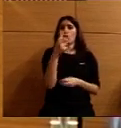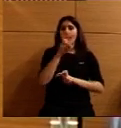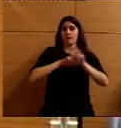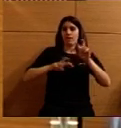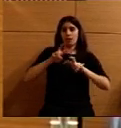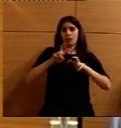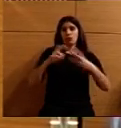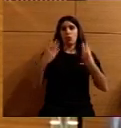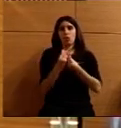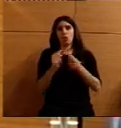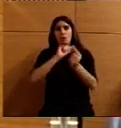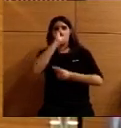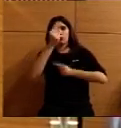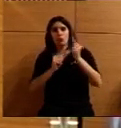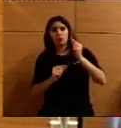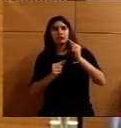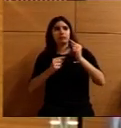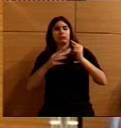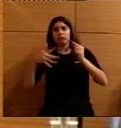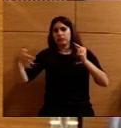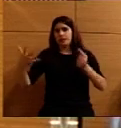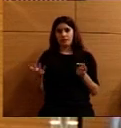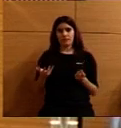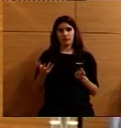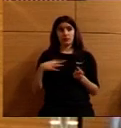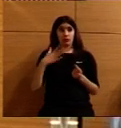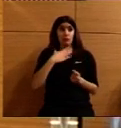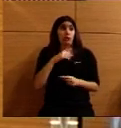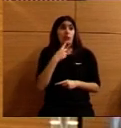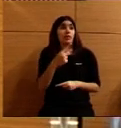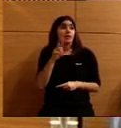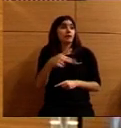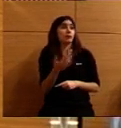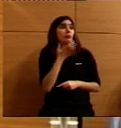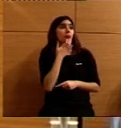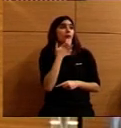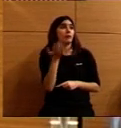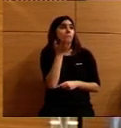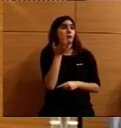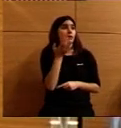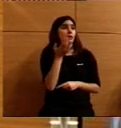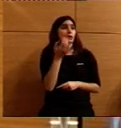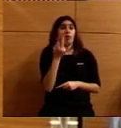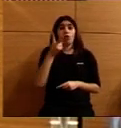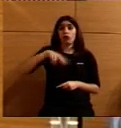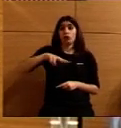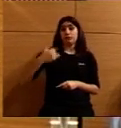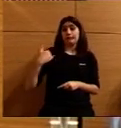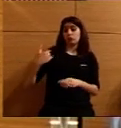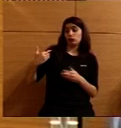modificación, chuntas, presupuestos, etcétera, etcétera, etcétera. Le podría decir que en apenas dos